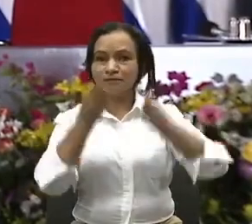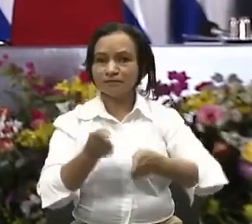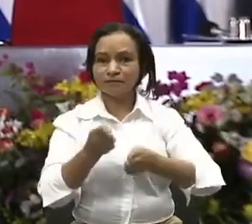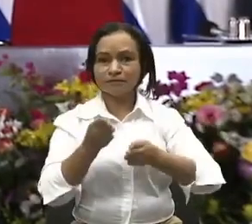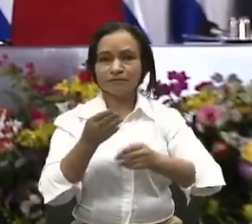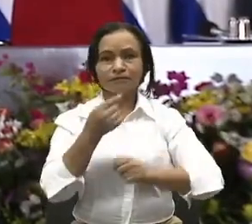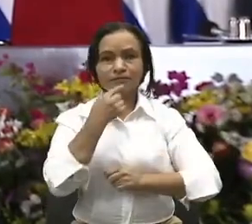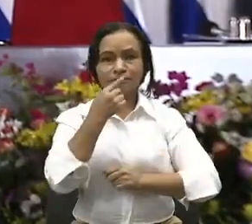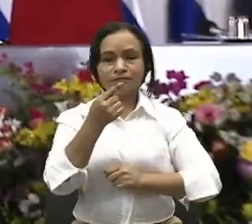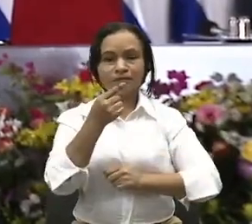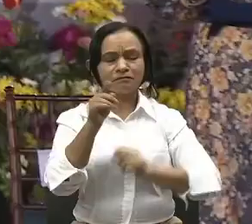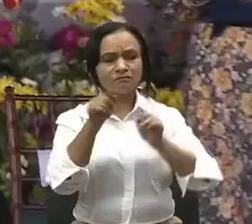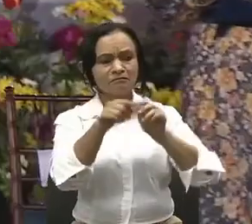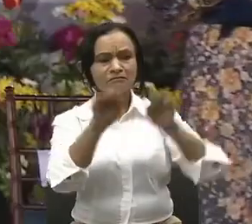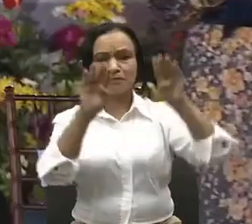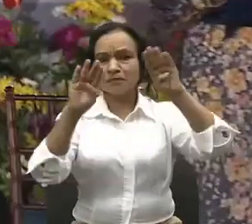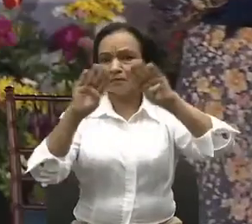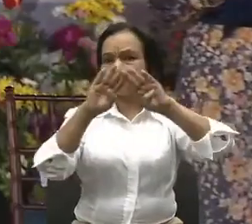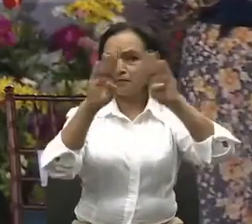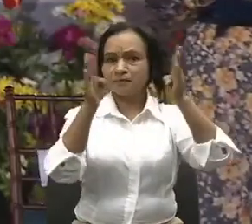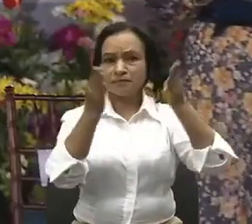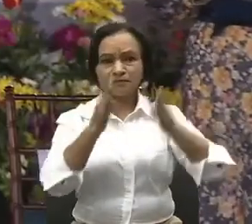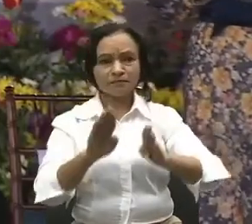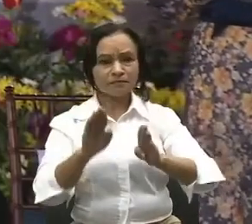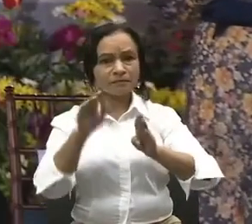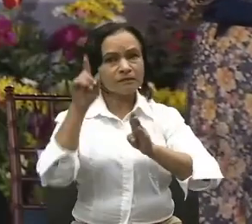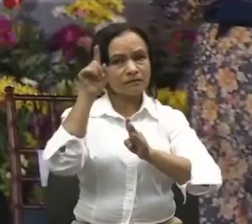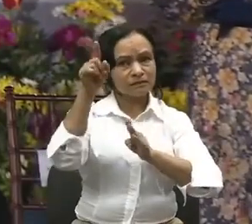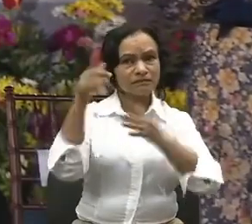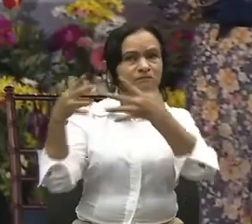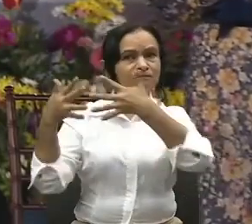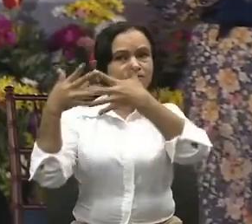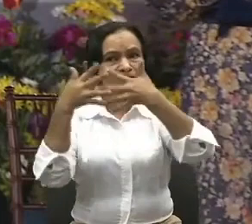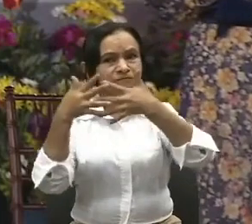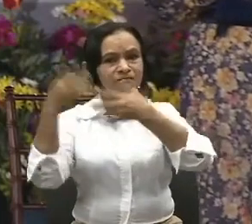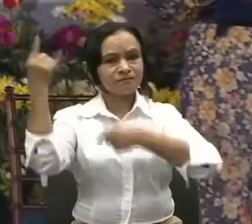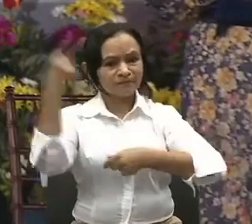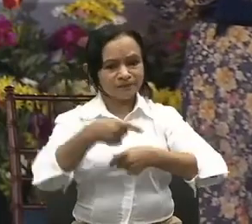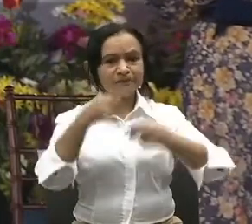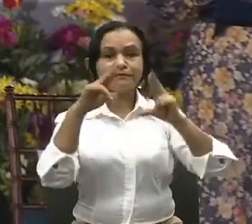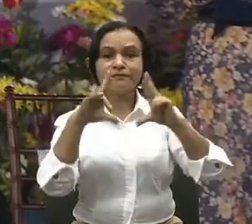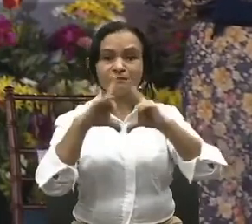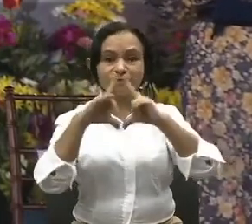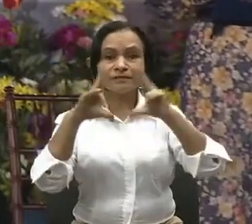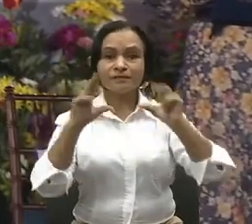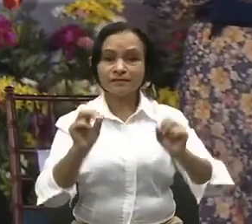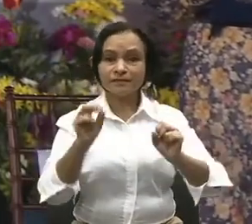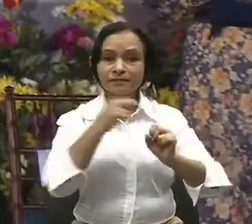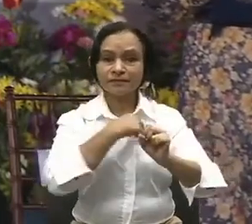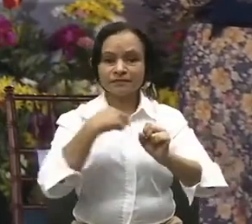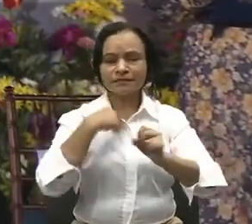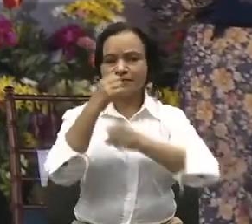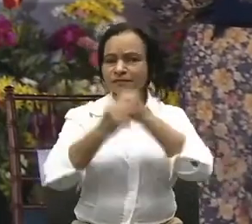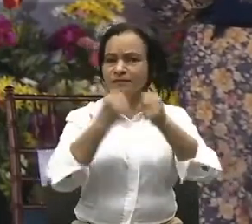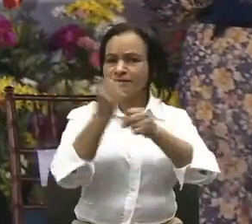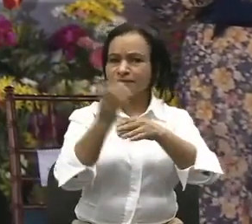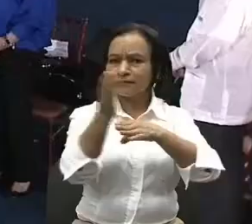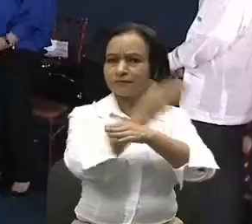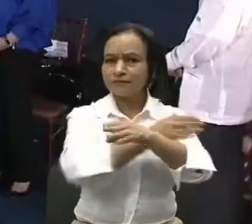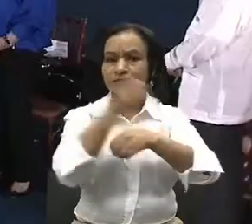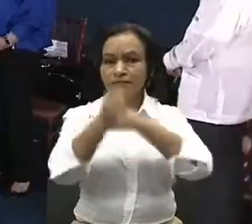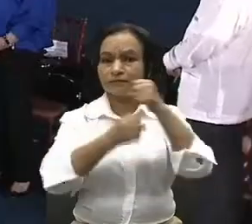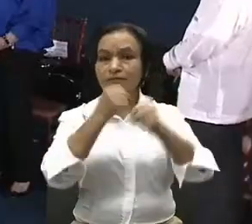que una víctima de la guerra que el Imperio Yankee le impuso a Nicaragua en los años 80.